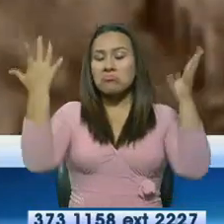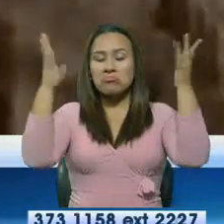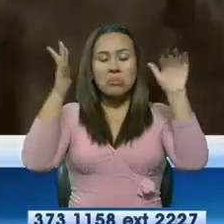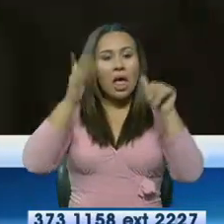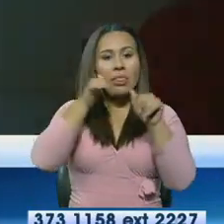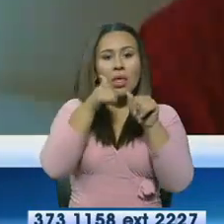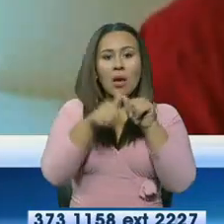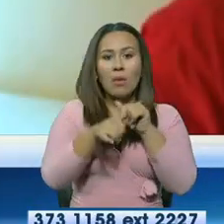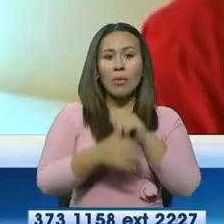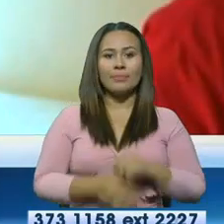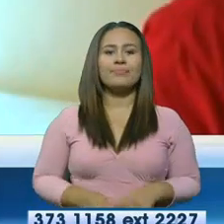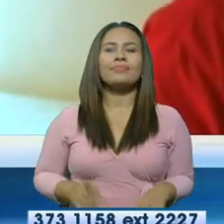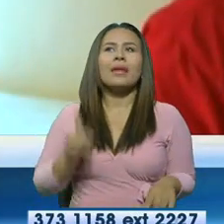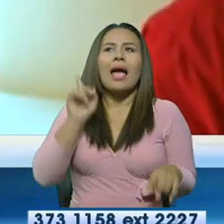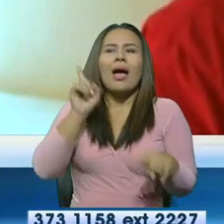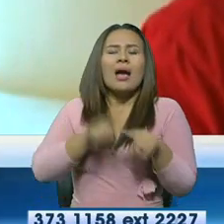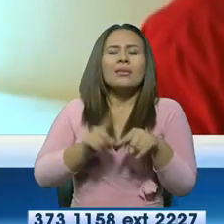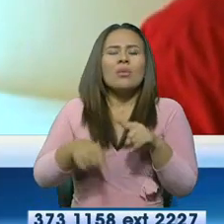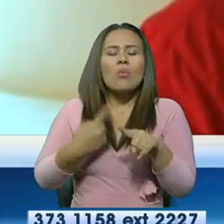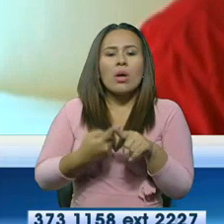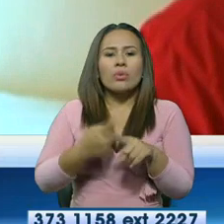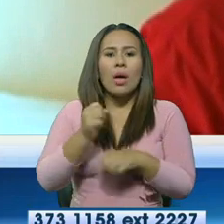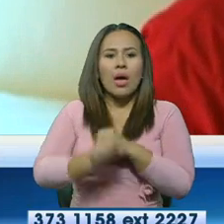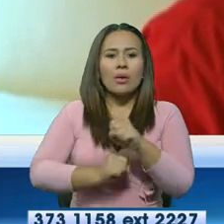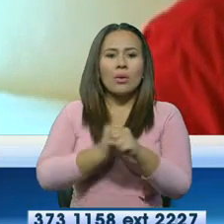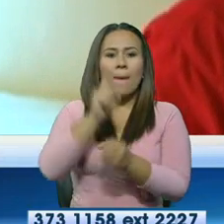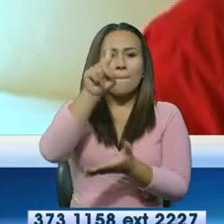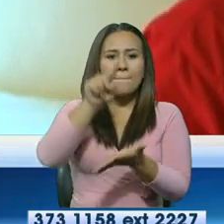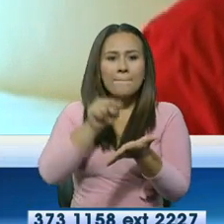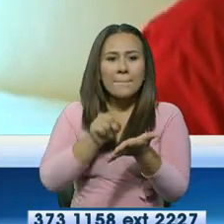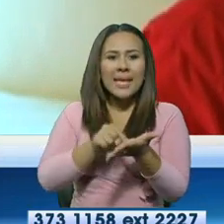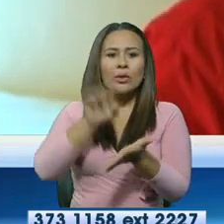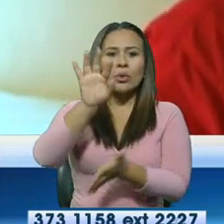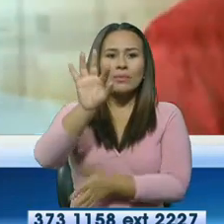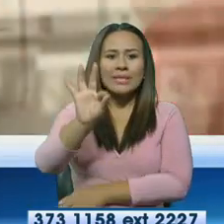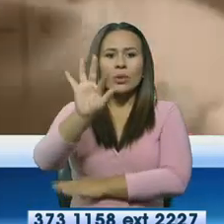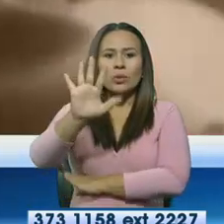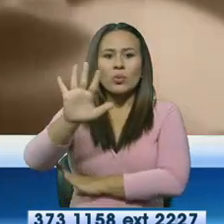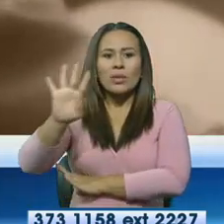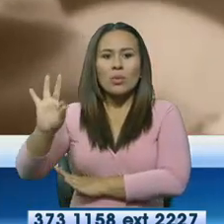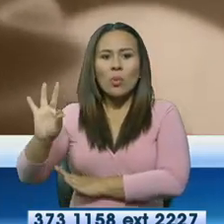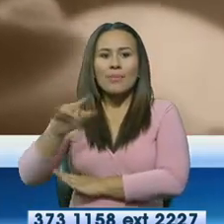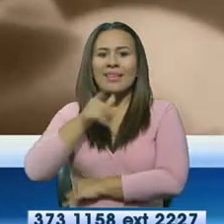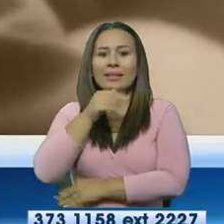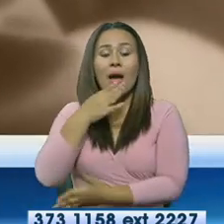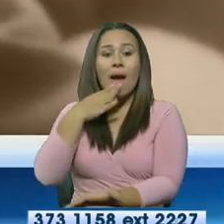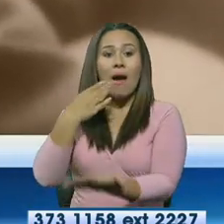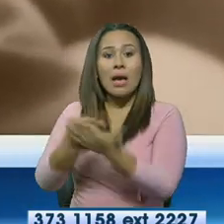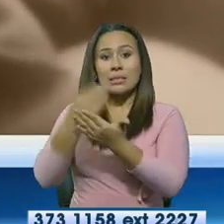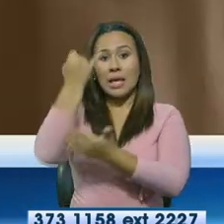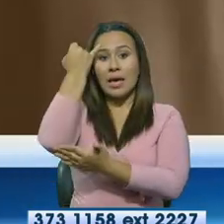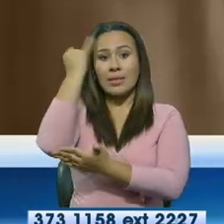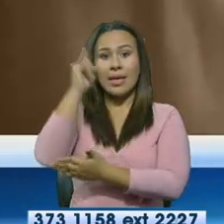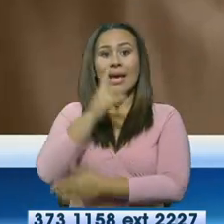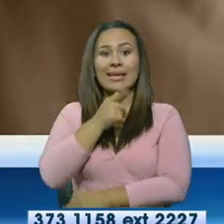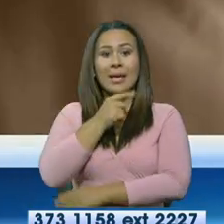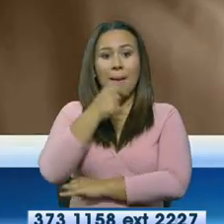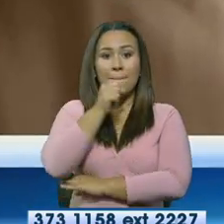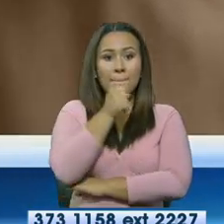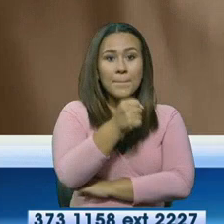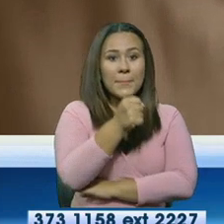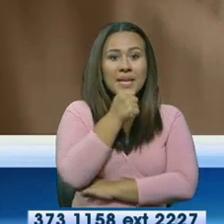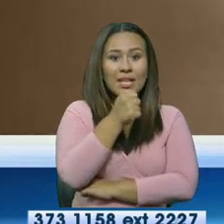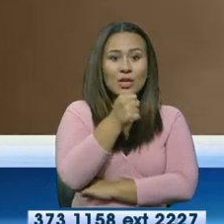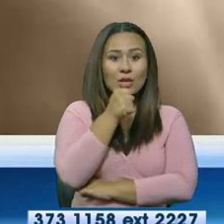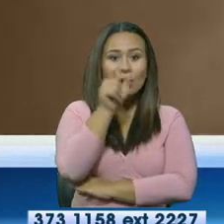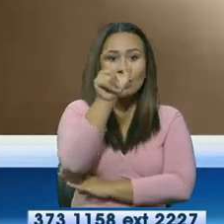esta fecha. Hasta que en el año de 1959, gracias a la iniciativa del periodista de Últimas